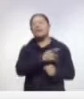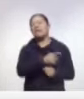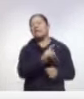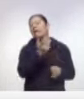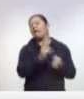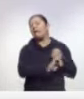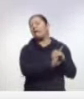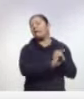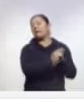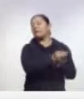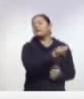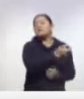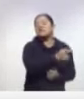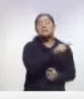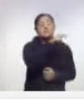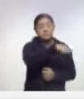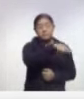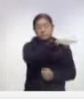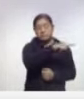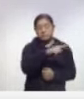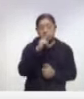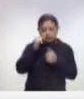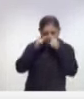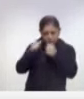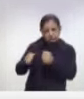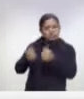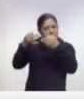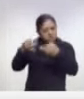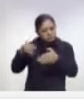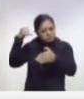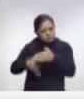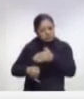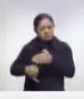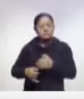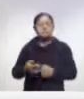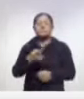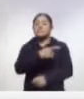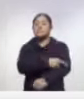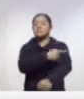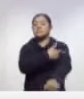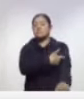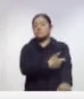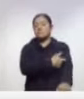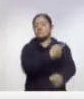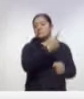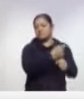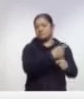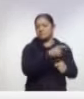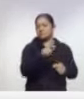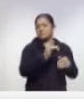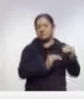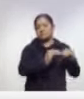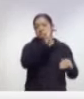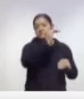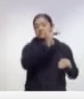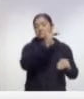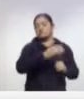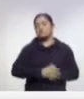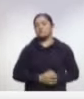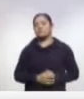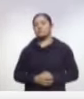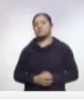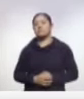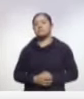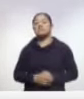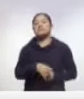instituciones, bueno, pues, estén más pendientes. Sobre todo, ya lo comentábamos, fue solamente la primera prueba donde salió alta precisamente con un dopaje, que